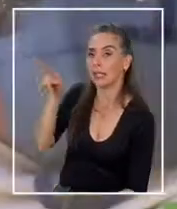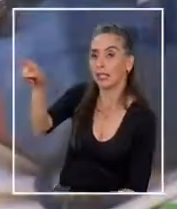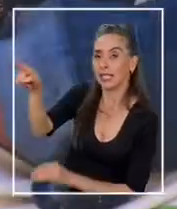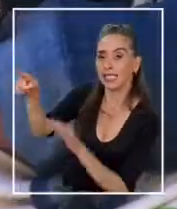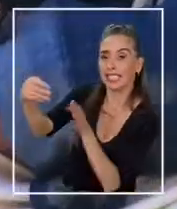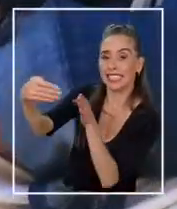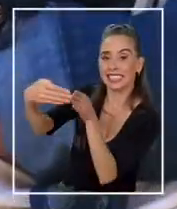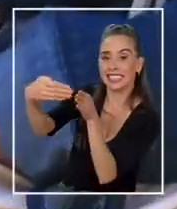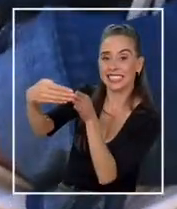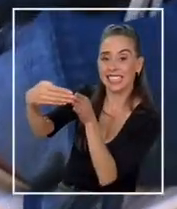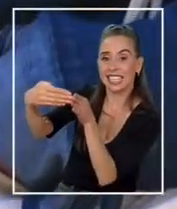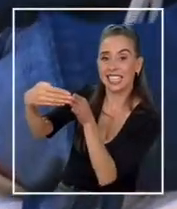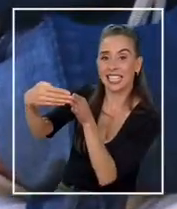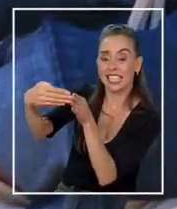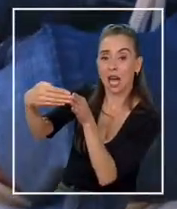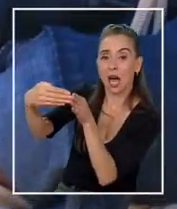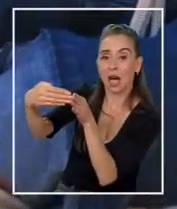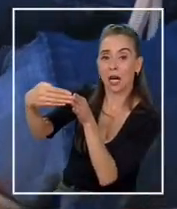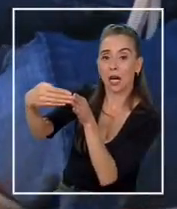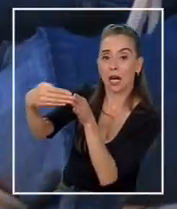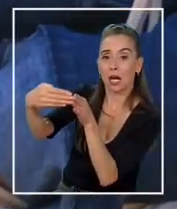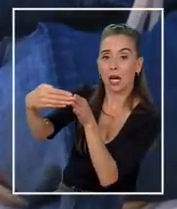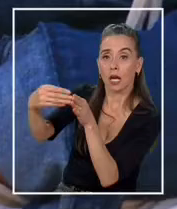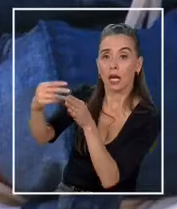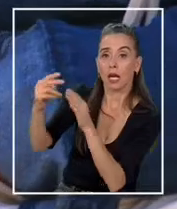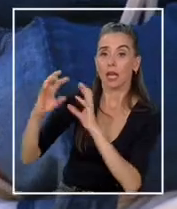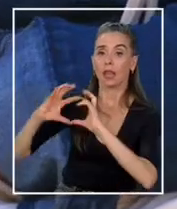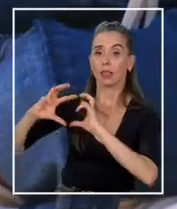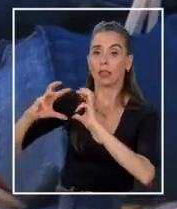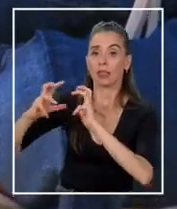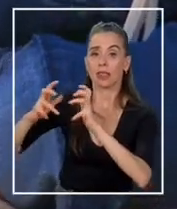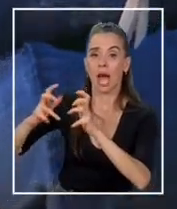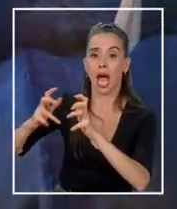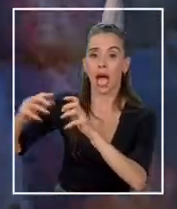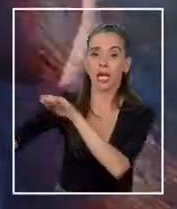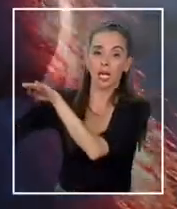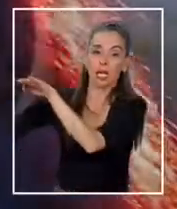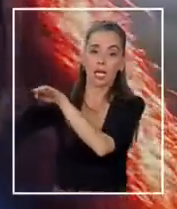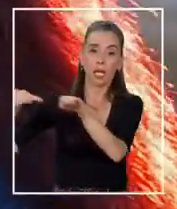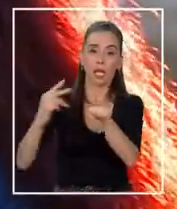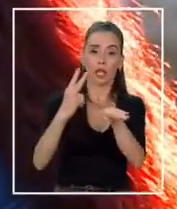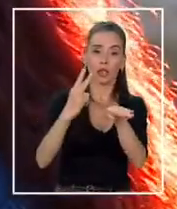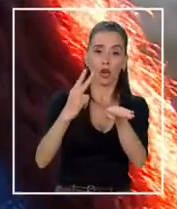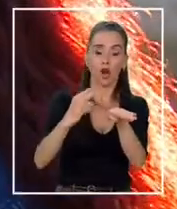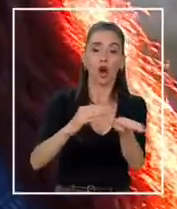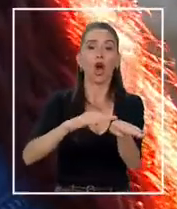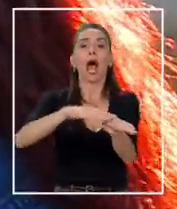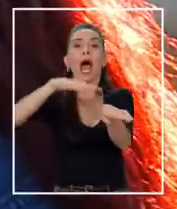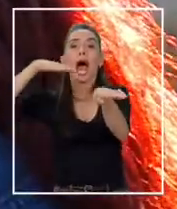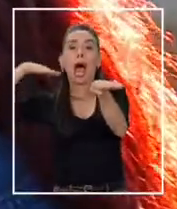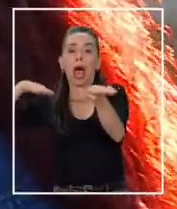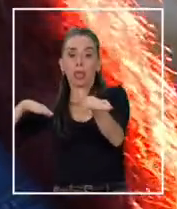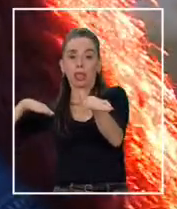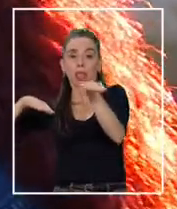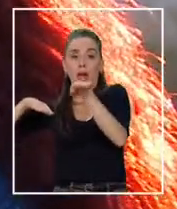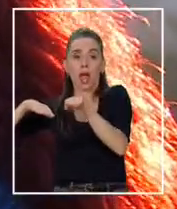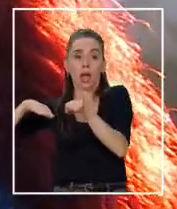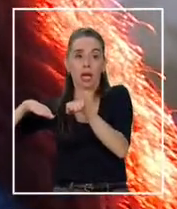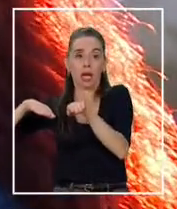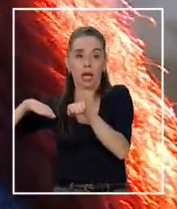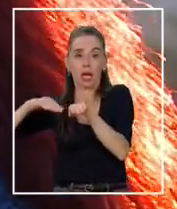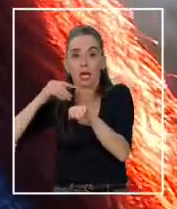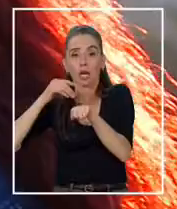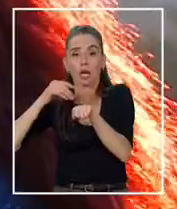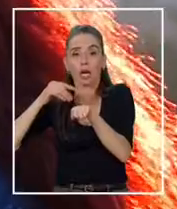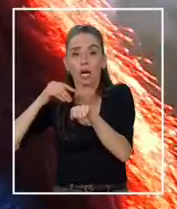esquina venían entrando dos tanques y detrás de los tanques venían entrando